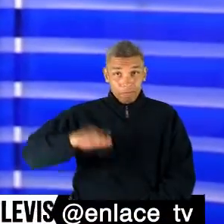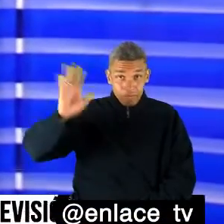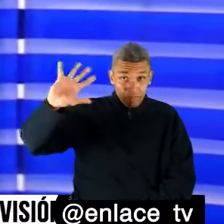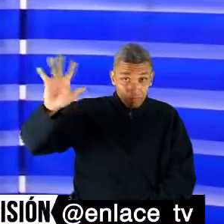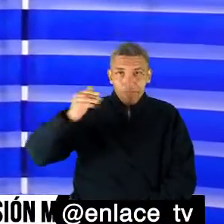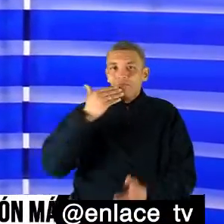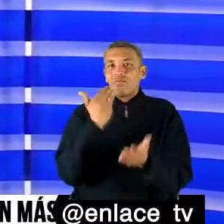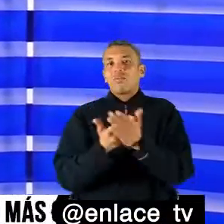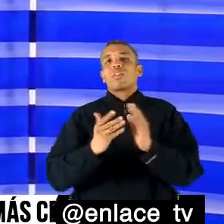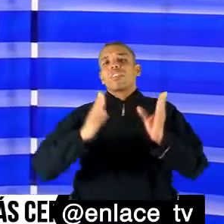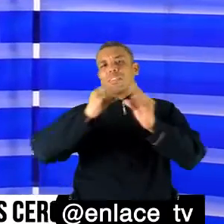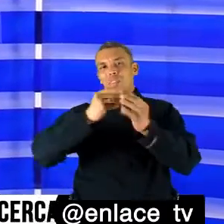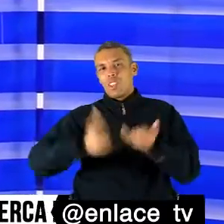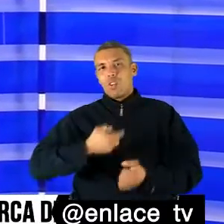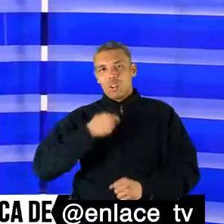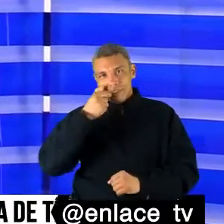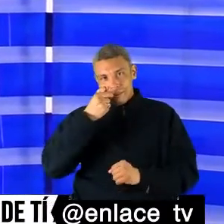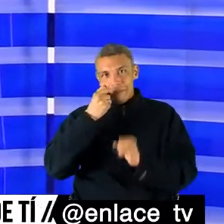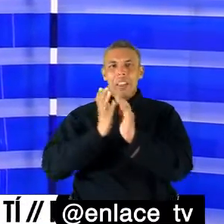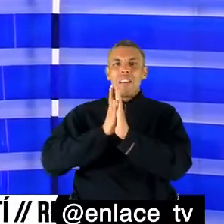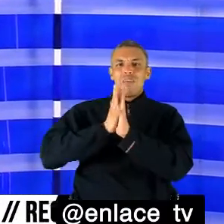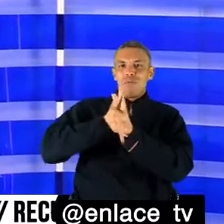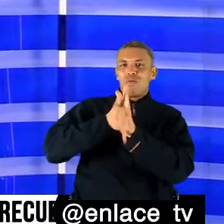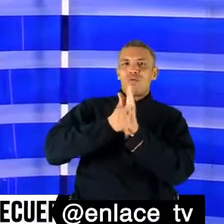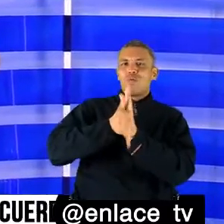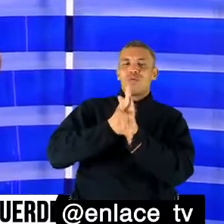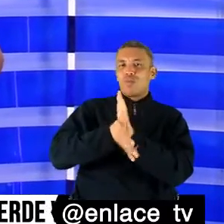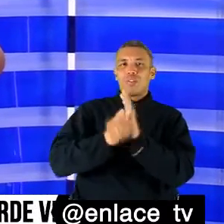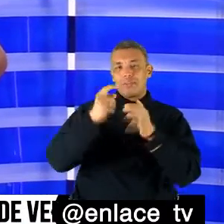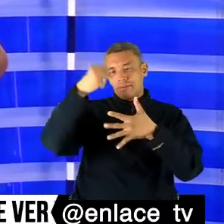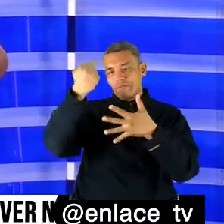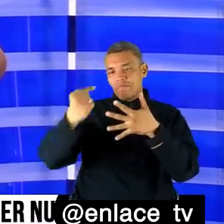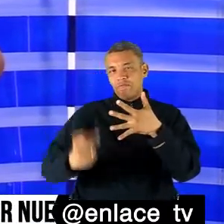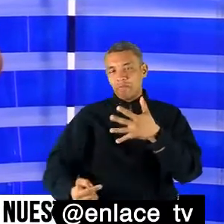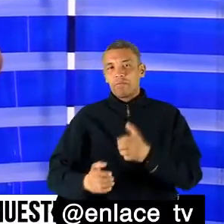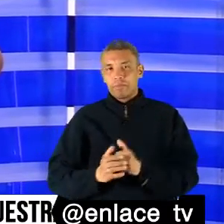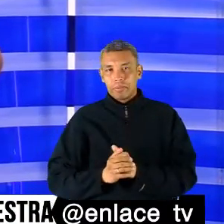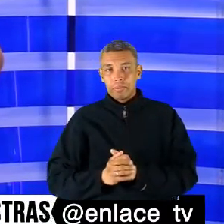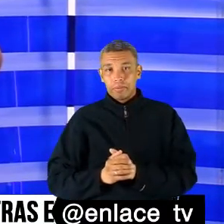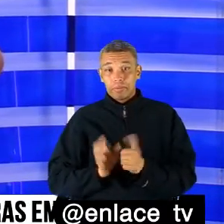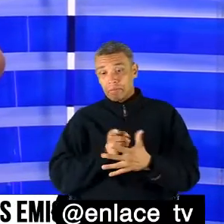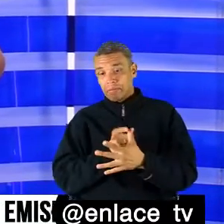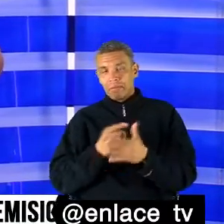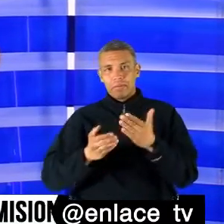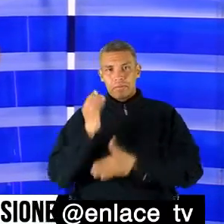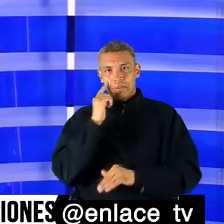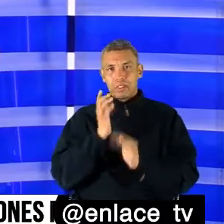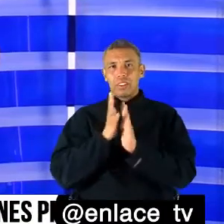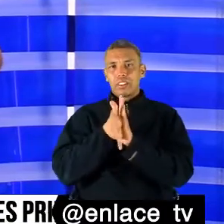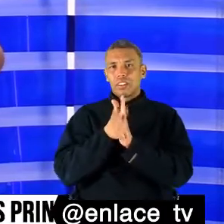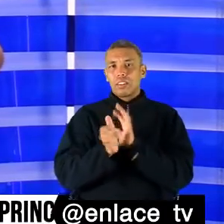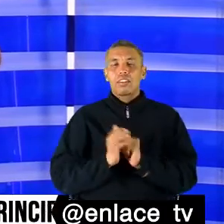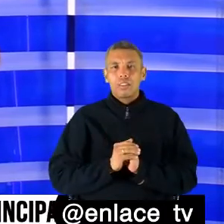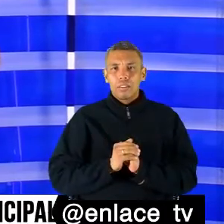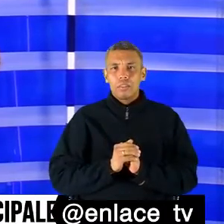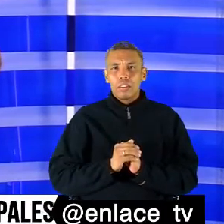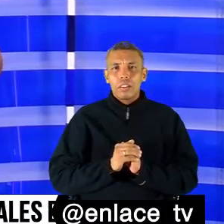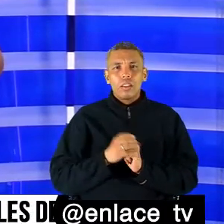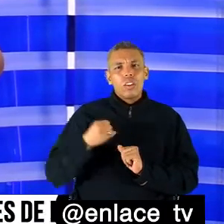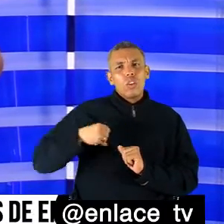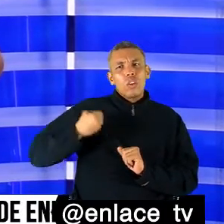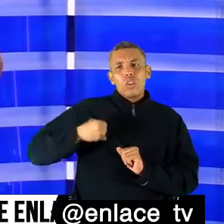Noches, bienvenidos a la mejor información de cultura y entretenimiento en La Mira. Inicio contándoles que un joven conocido como el Niño Predicador se encuentra